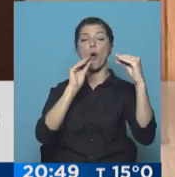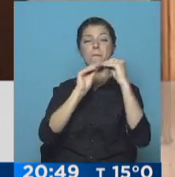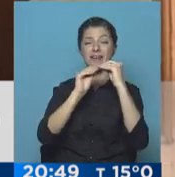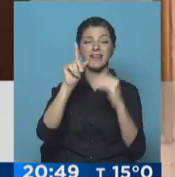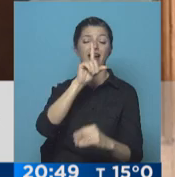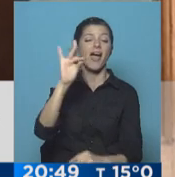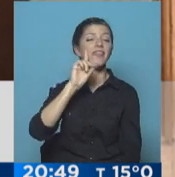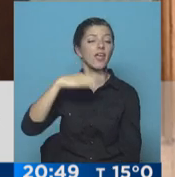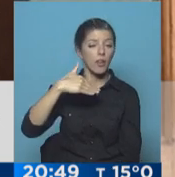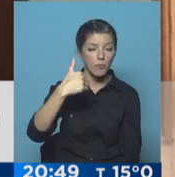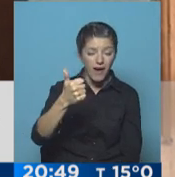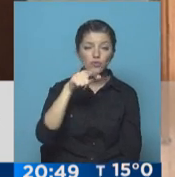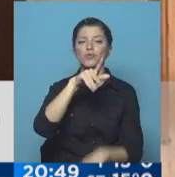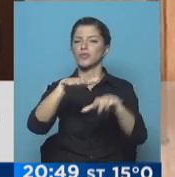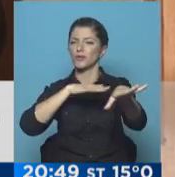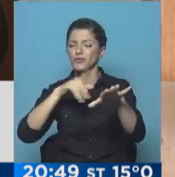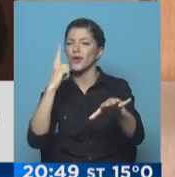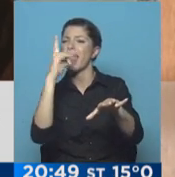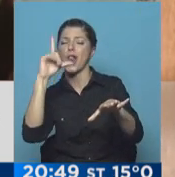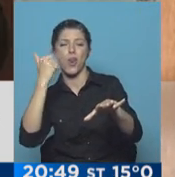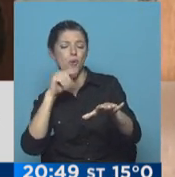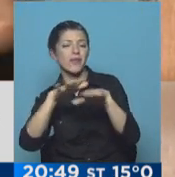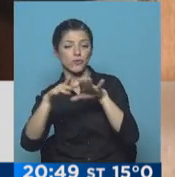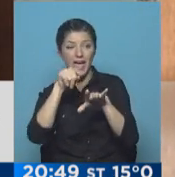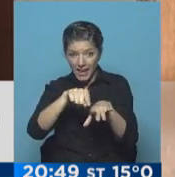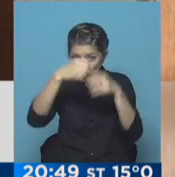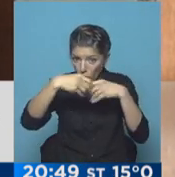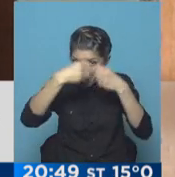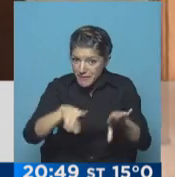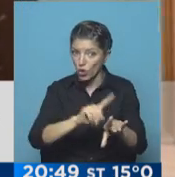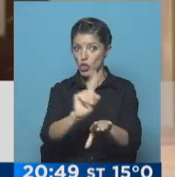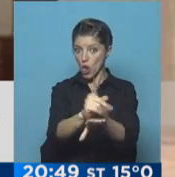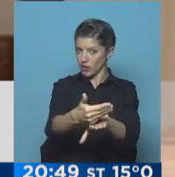Rousseff, al compañero Lula. Esto no empezó ahora. Yo